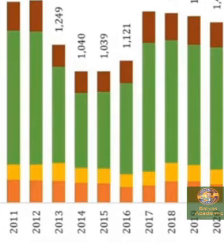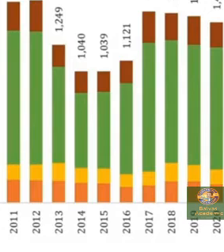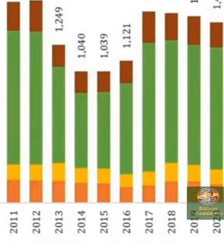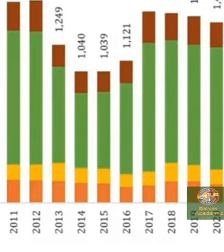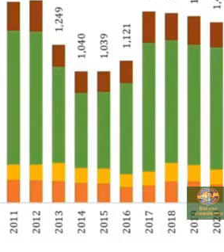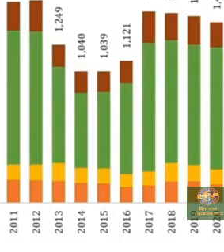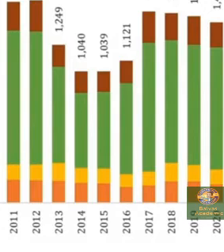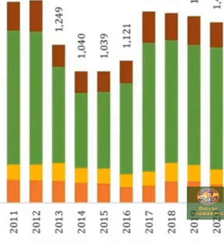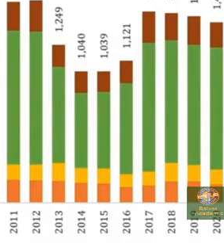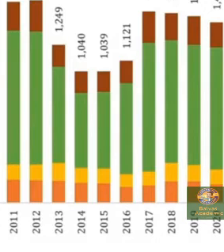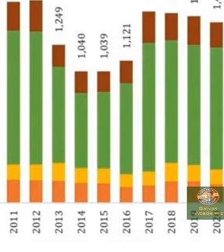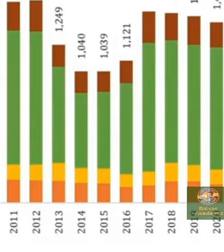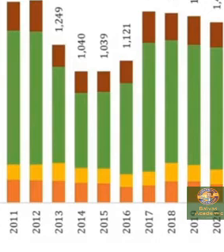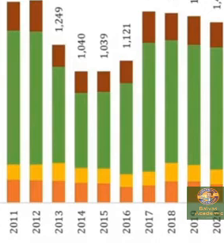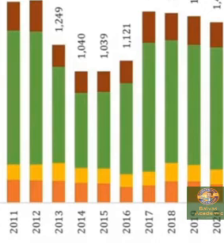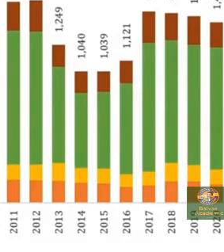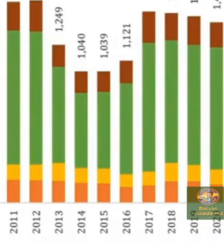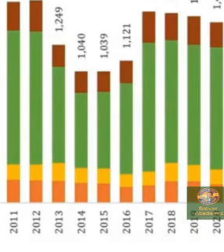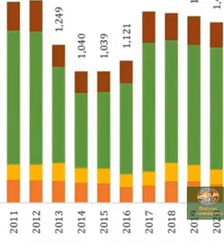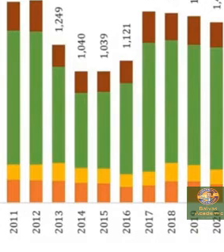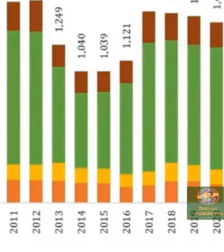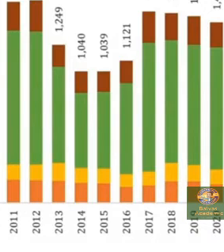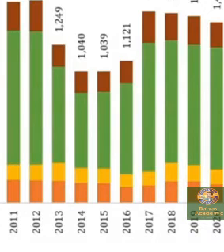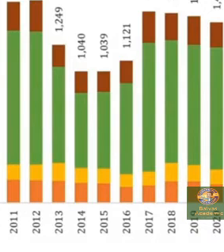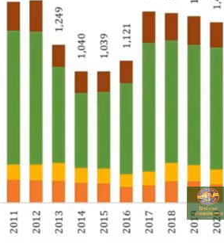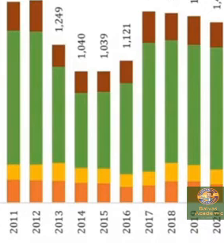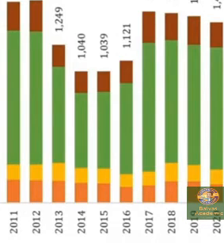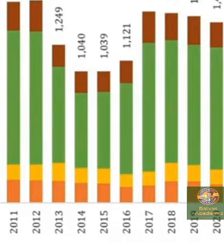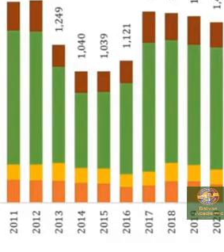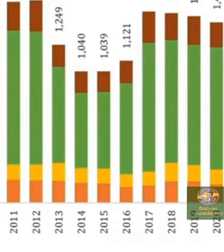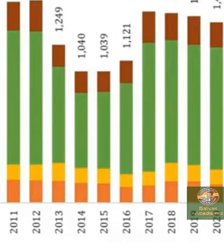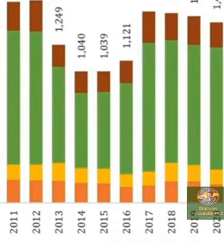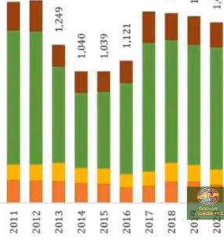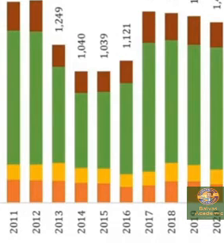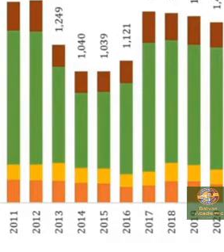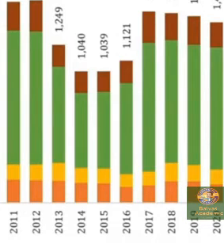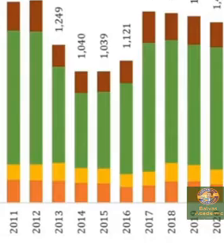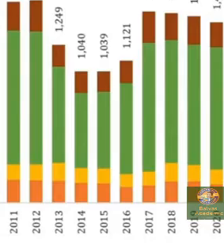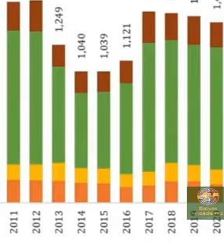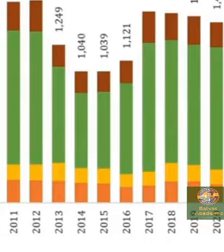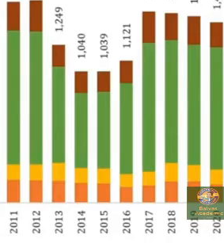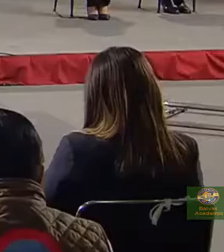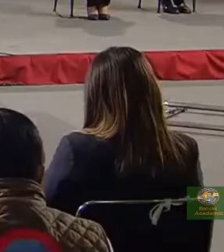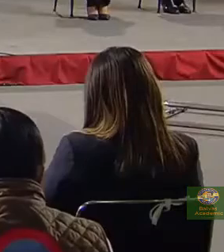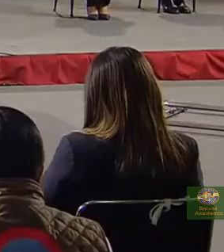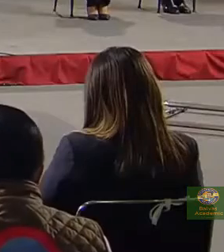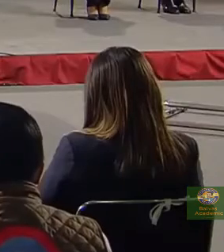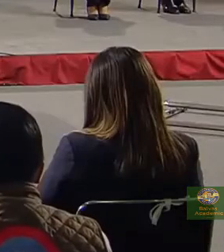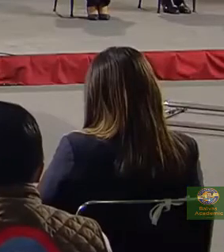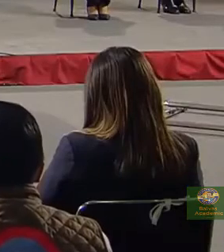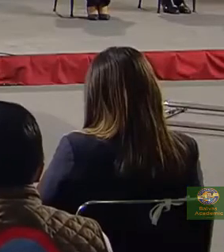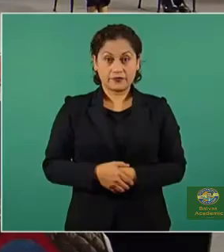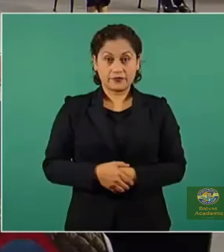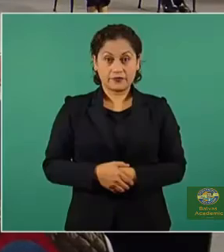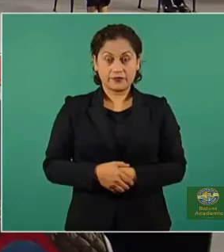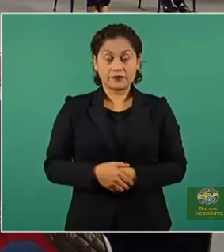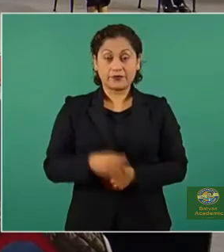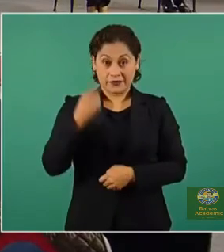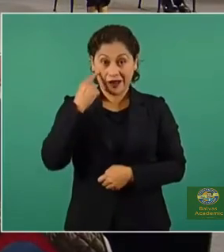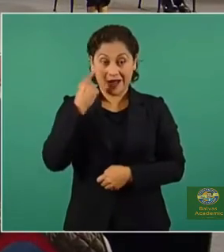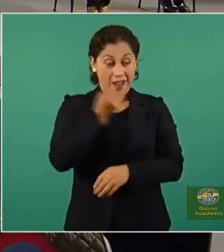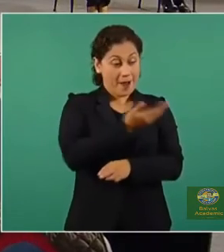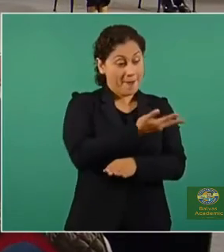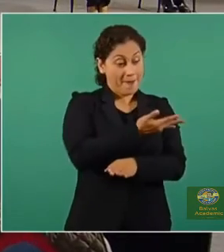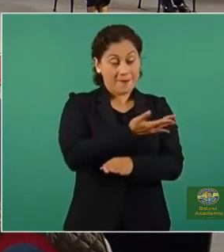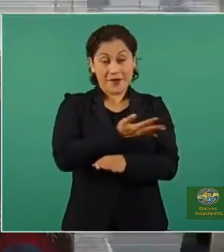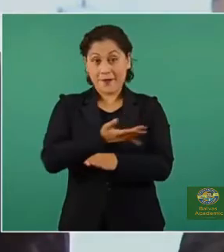año 2020. Junto a ello, en 2020 hubo 1.100